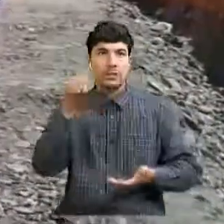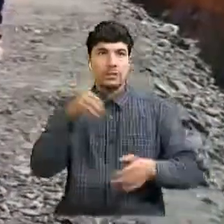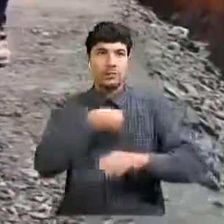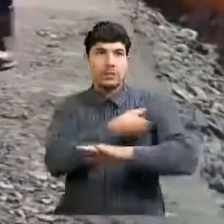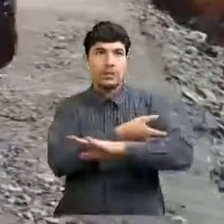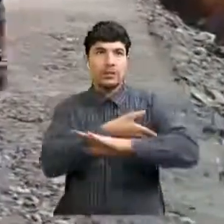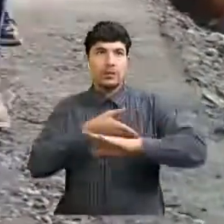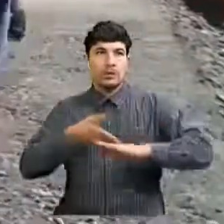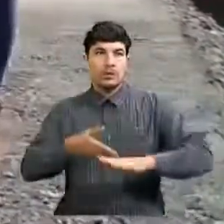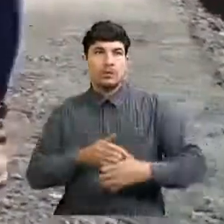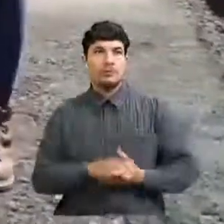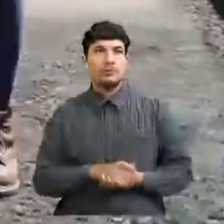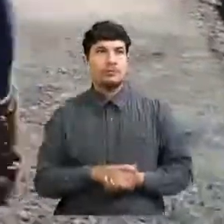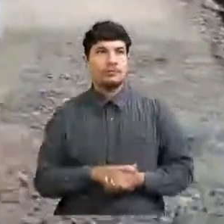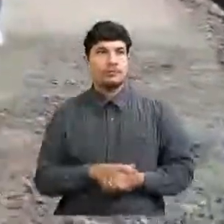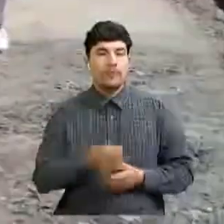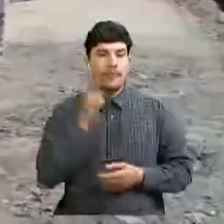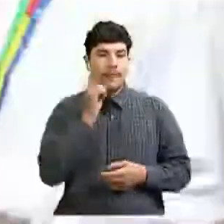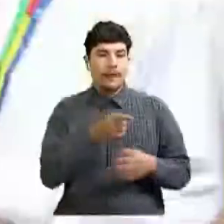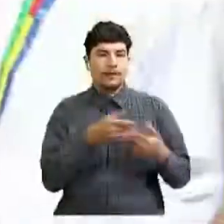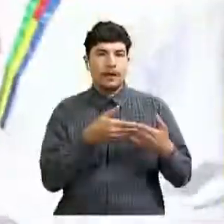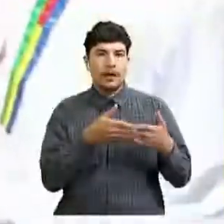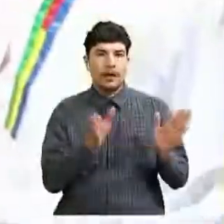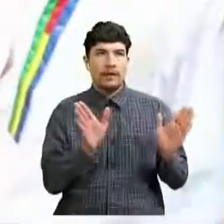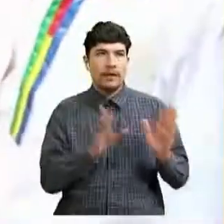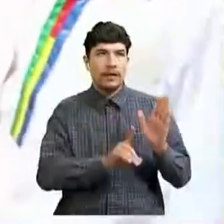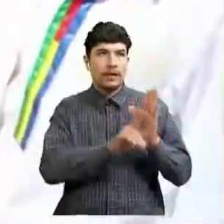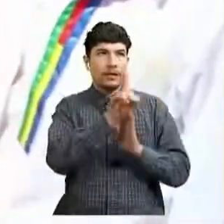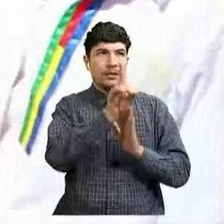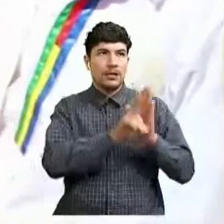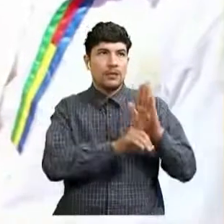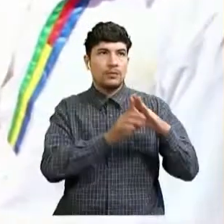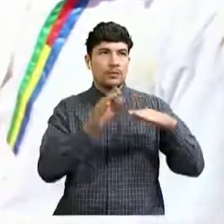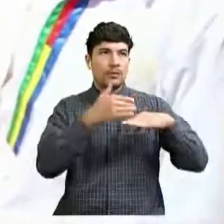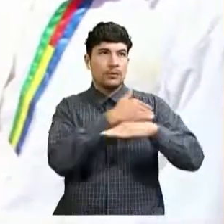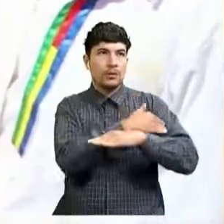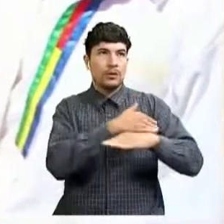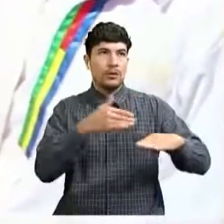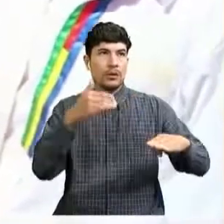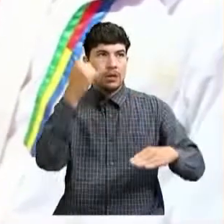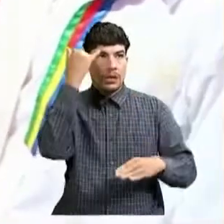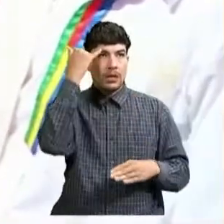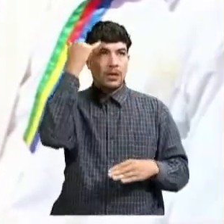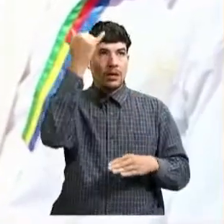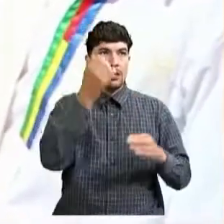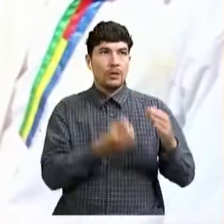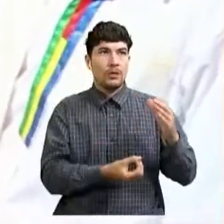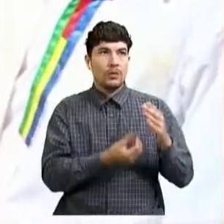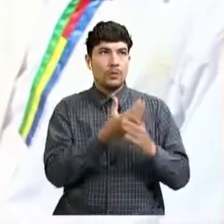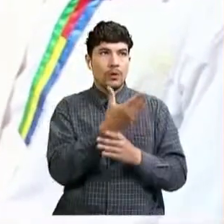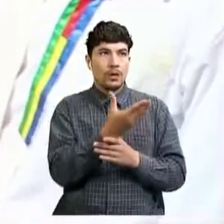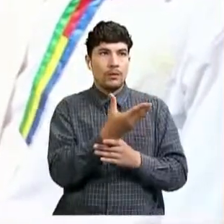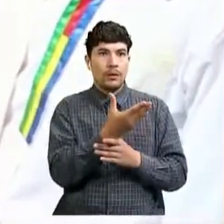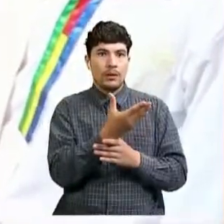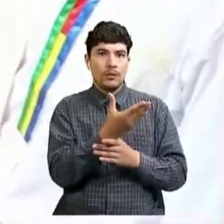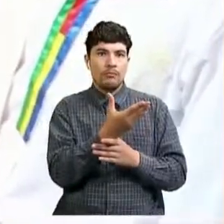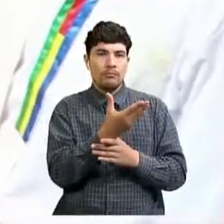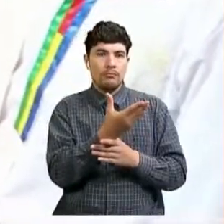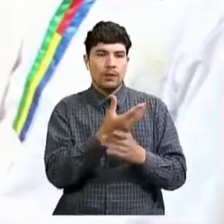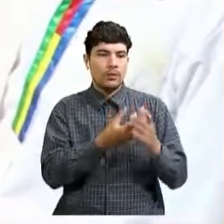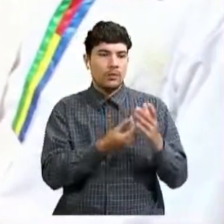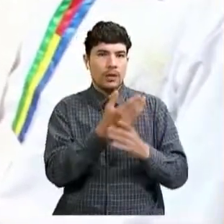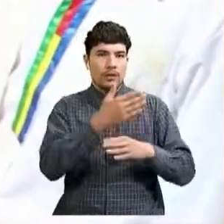pesos. Esta es la apertura del desarrollo urbanístico y la creación de un corredor universitario. Esta